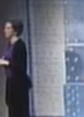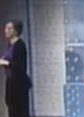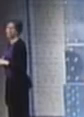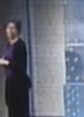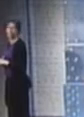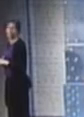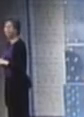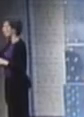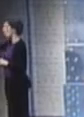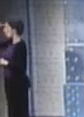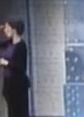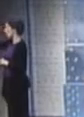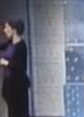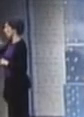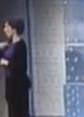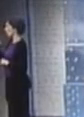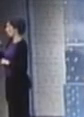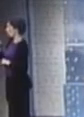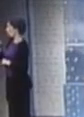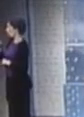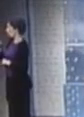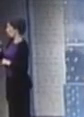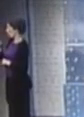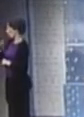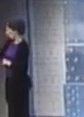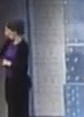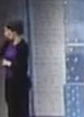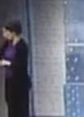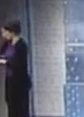Yo voy a ser un poco perverso. A mí, en el fondo, me lo enseñaron